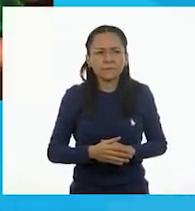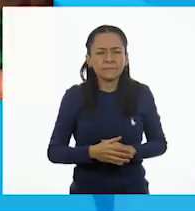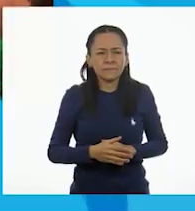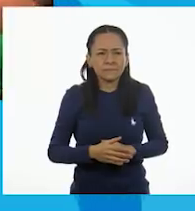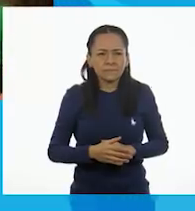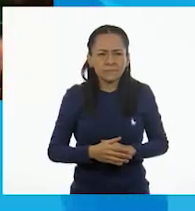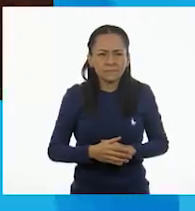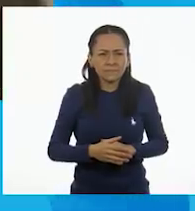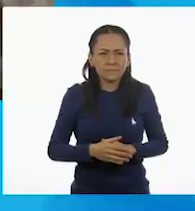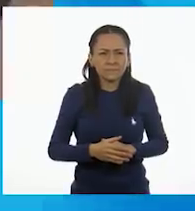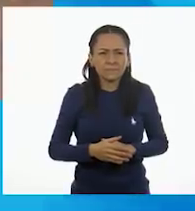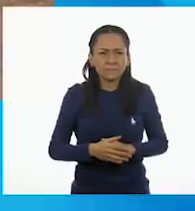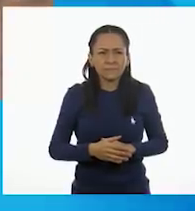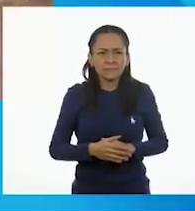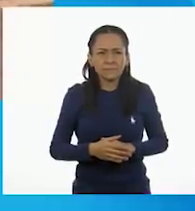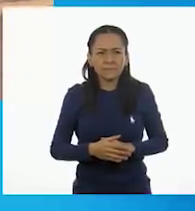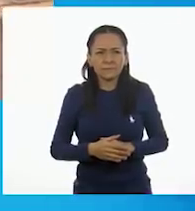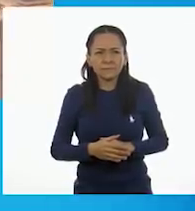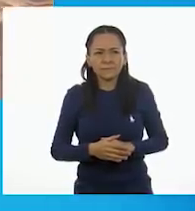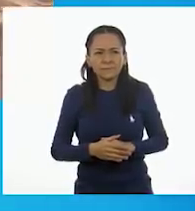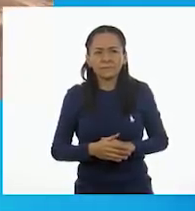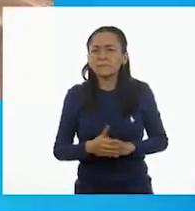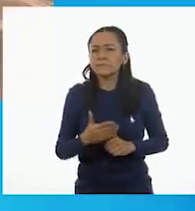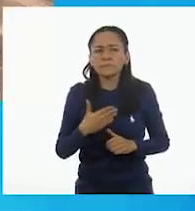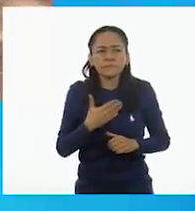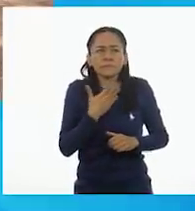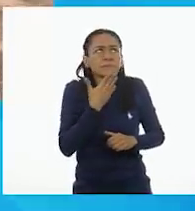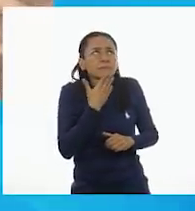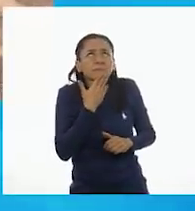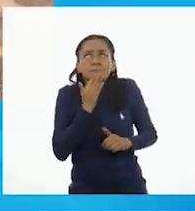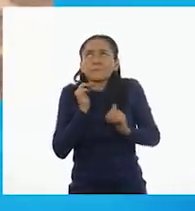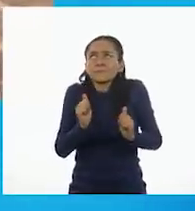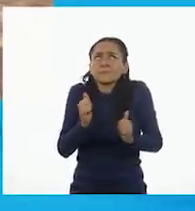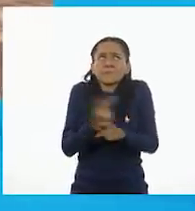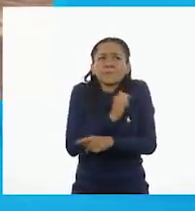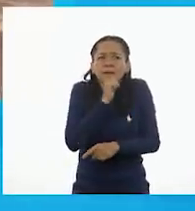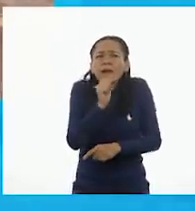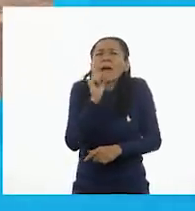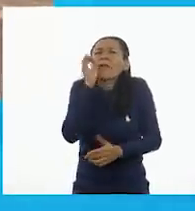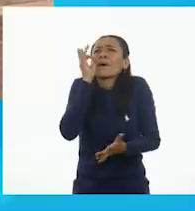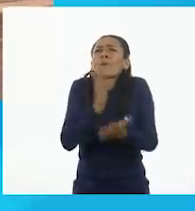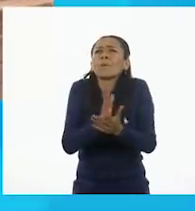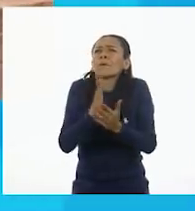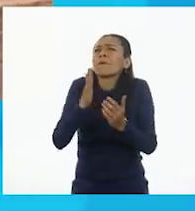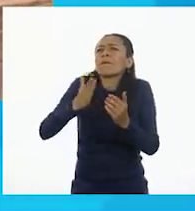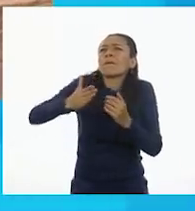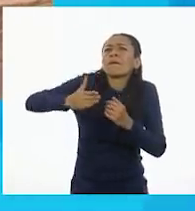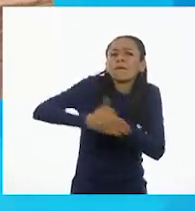No fue nada, solo un raspón. ¡Qué muchacho!